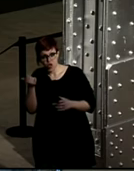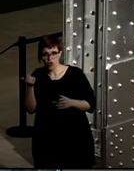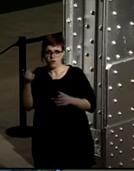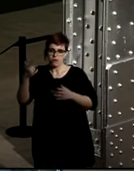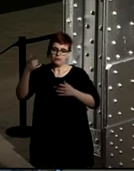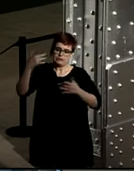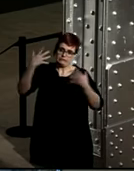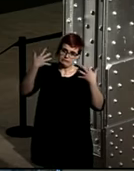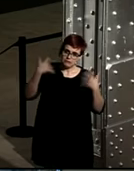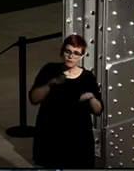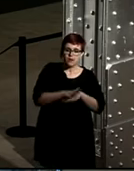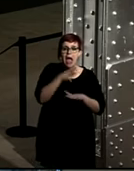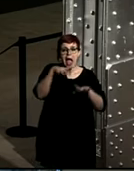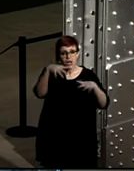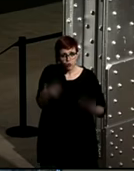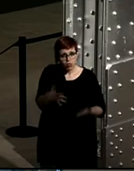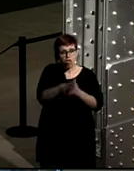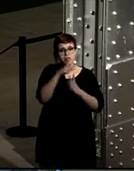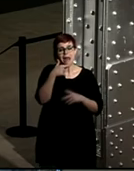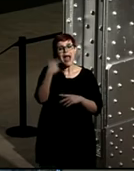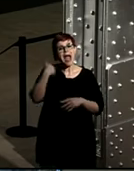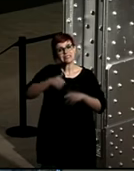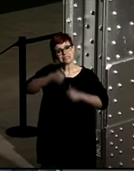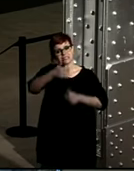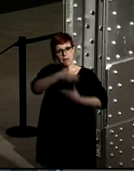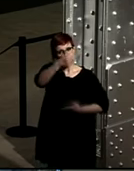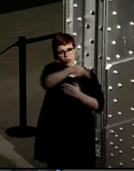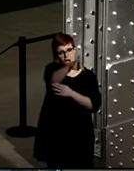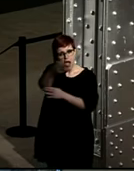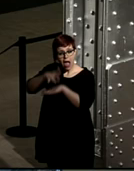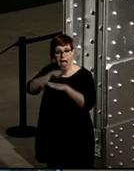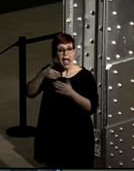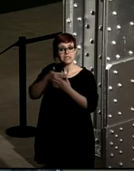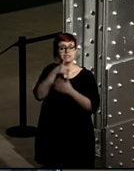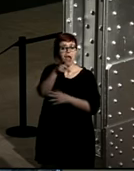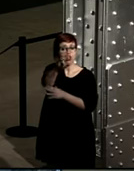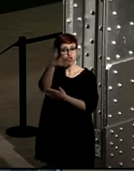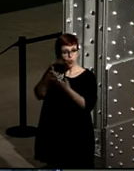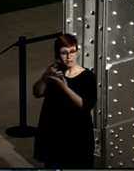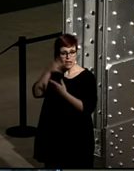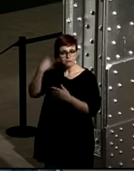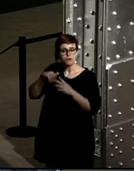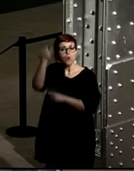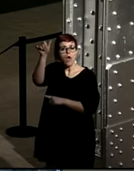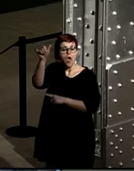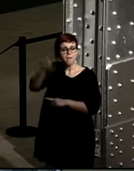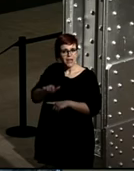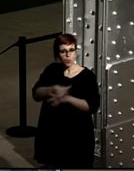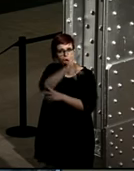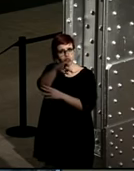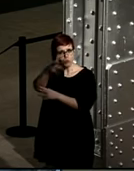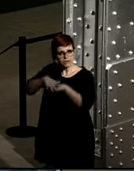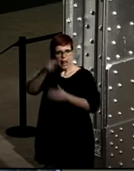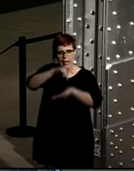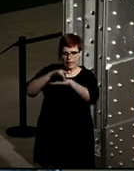la actualidad. La actualidad es más periodística, más reportaje. Incluso los documentales tienen guión, ¿no? Una película documental tiene un guión y